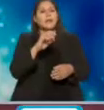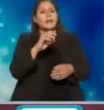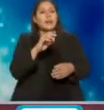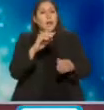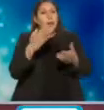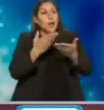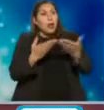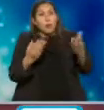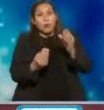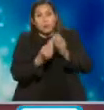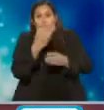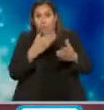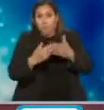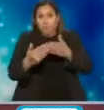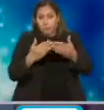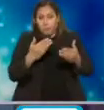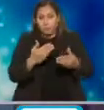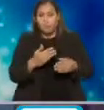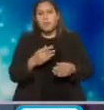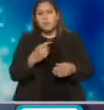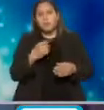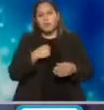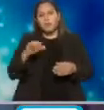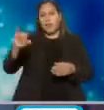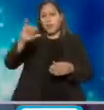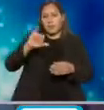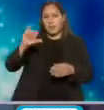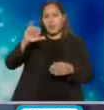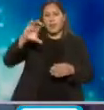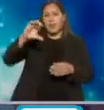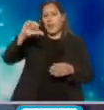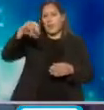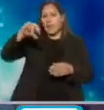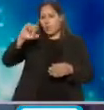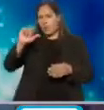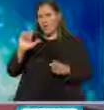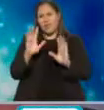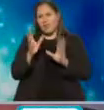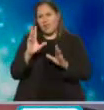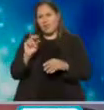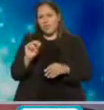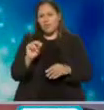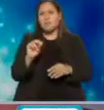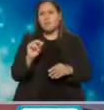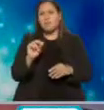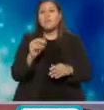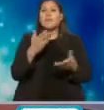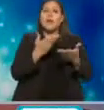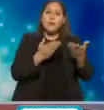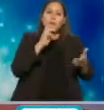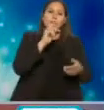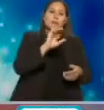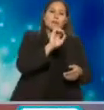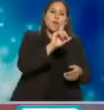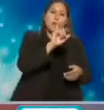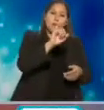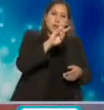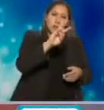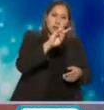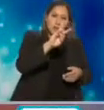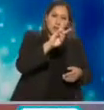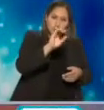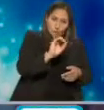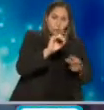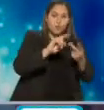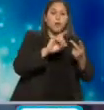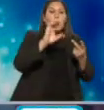de moda algunos, entonces, ya no voy a cocinar con aceite de canola, por ejemplo, el canola ahora voy a usar el de olivo o voy a usar el de coco y con